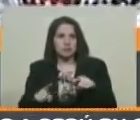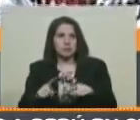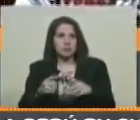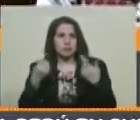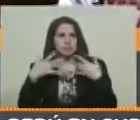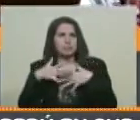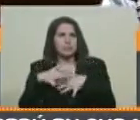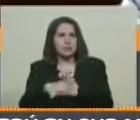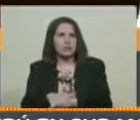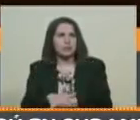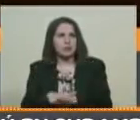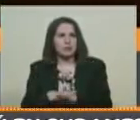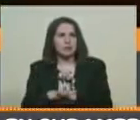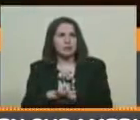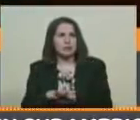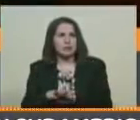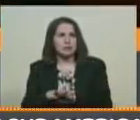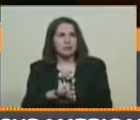del Gabinete Ejecutivo.